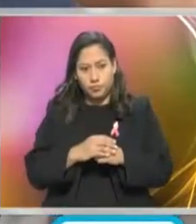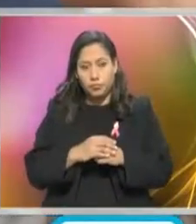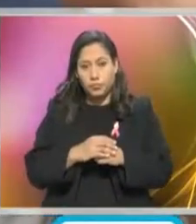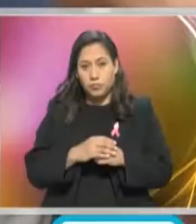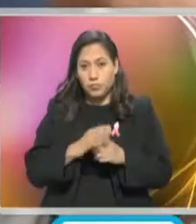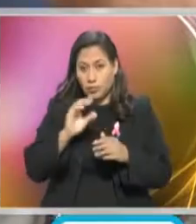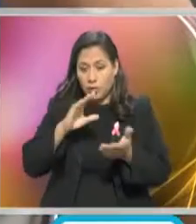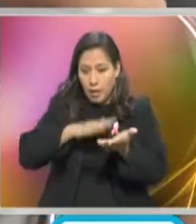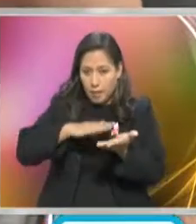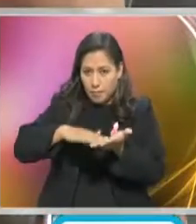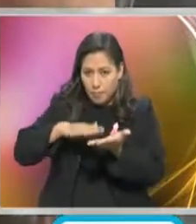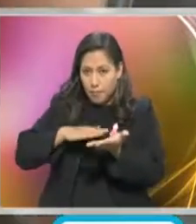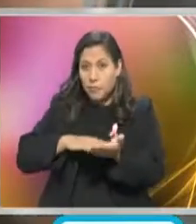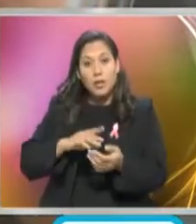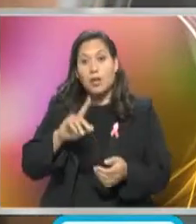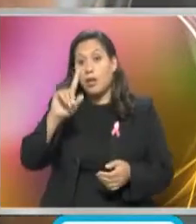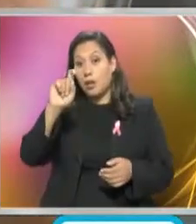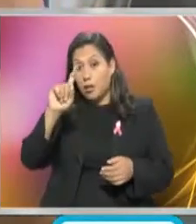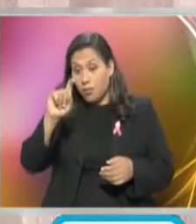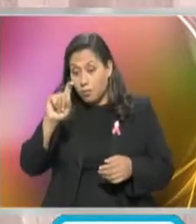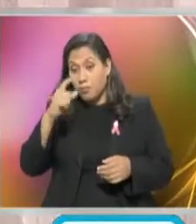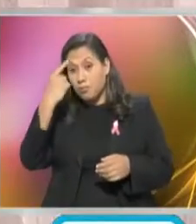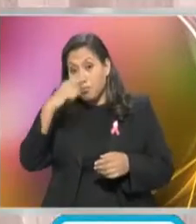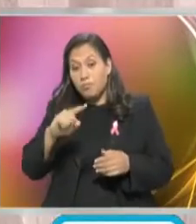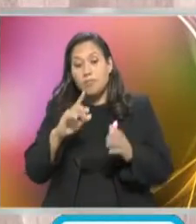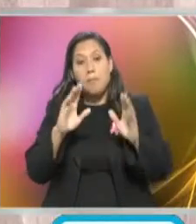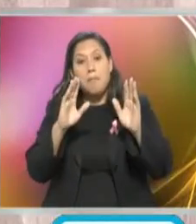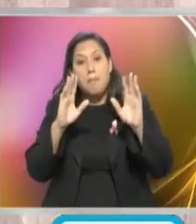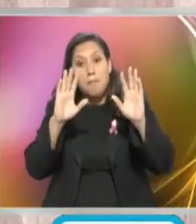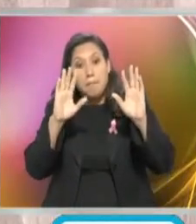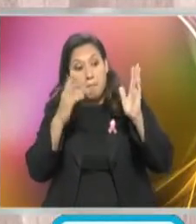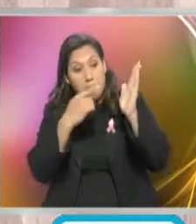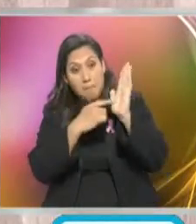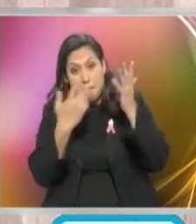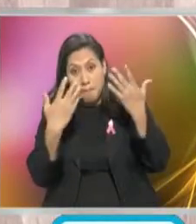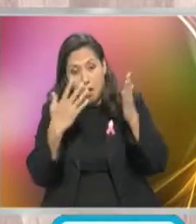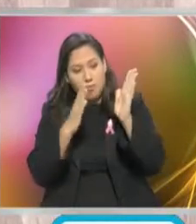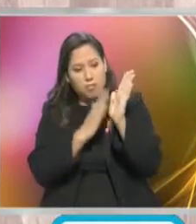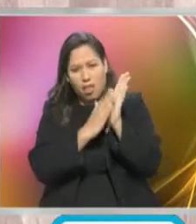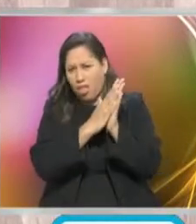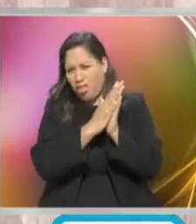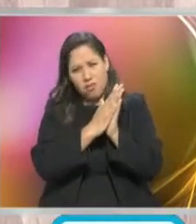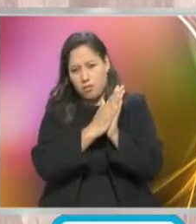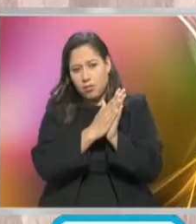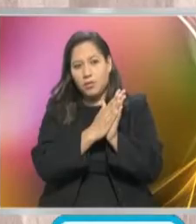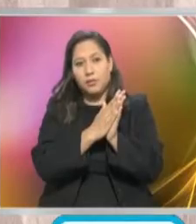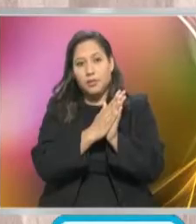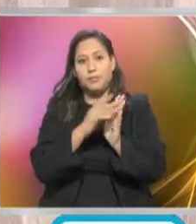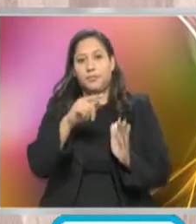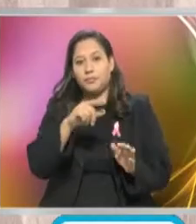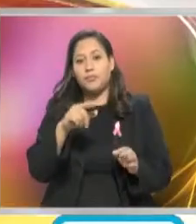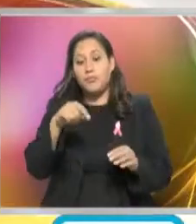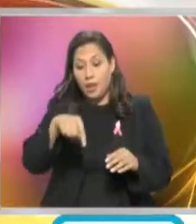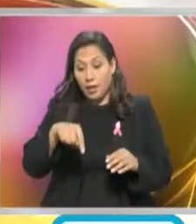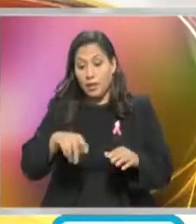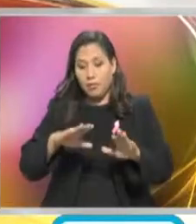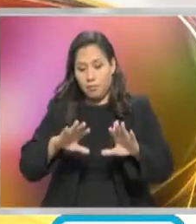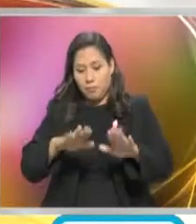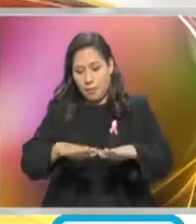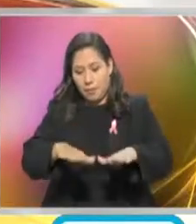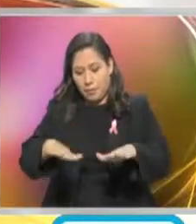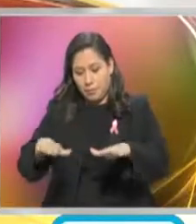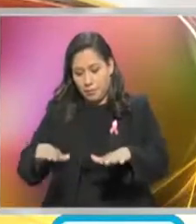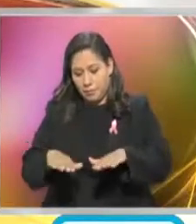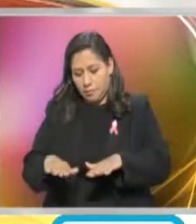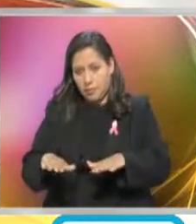o aplastadito. No, el agua es para que no se te peguen las manos. Ah, ok. Es exclusivamente para eso. Entonces, Y aquí lo vas sí se poniendo tiene que pegar. Sí, la idea es